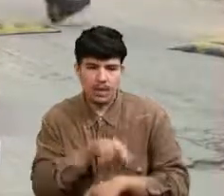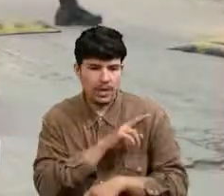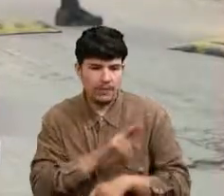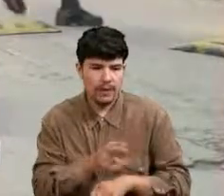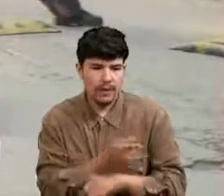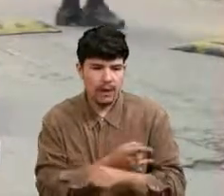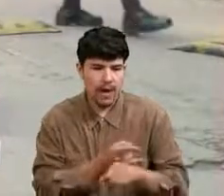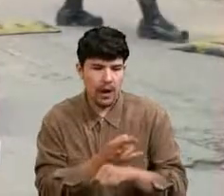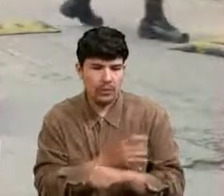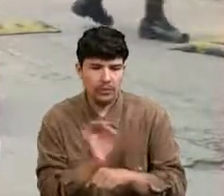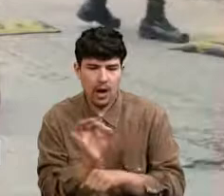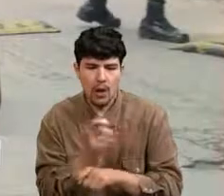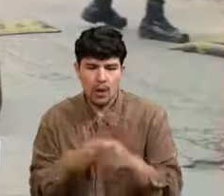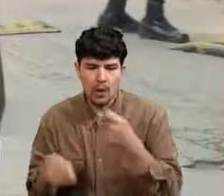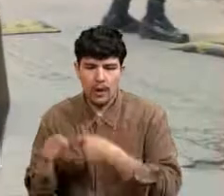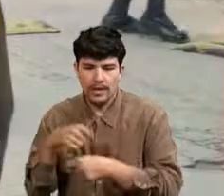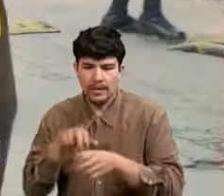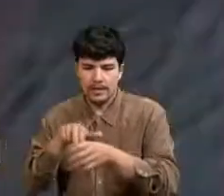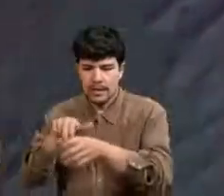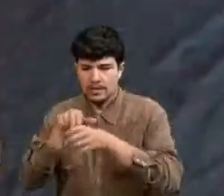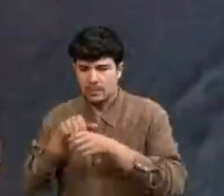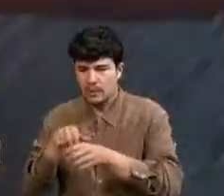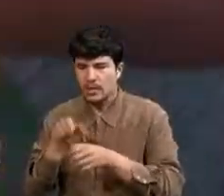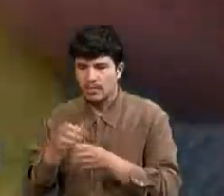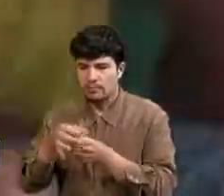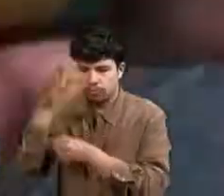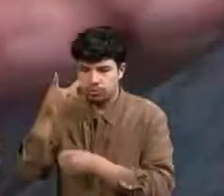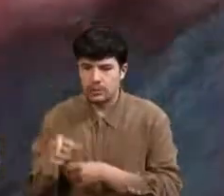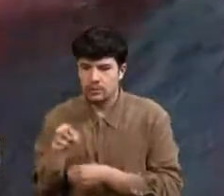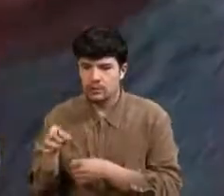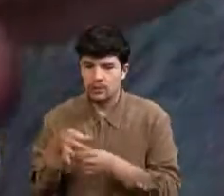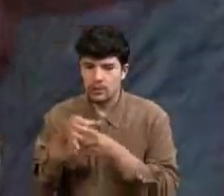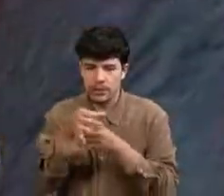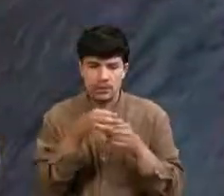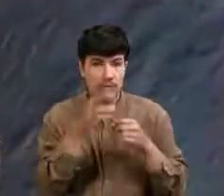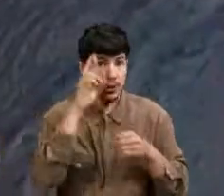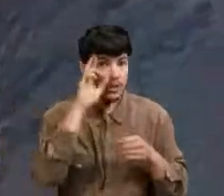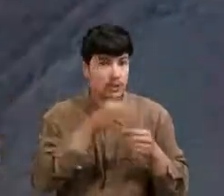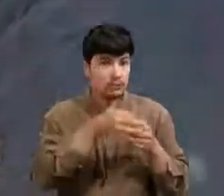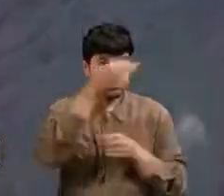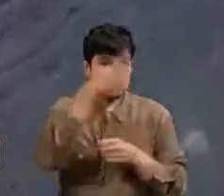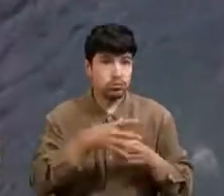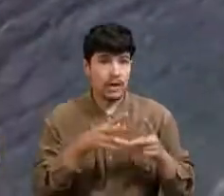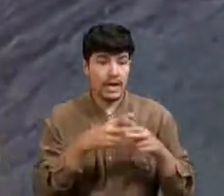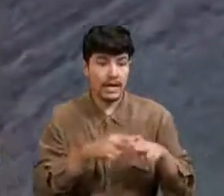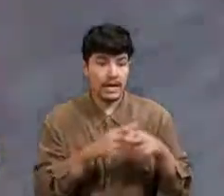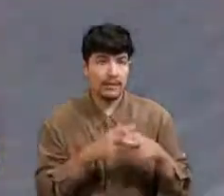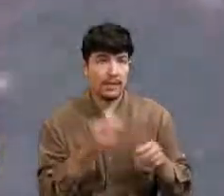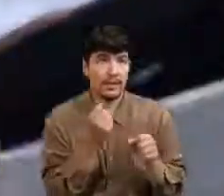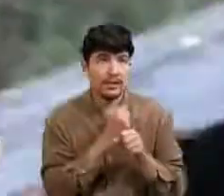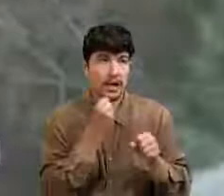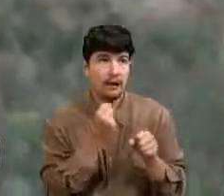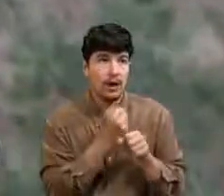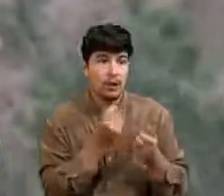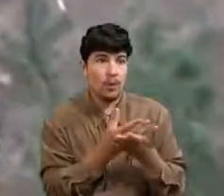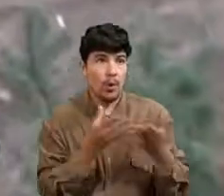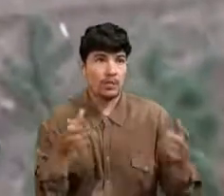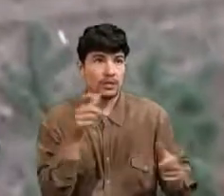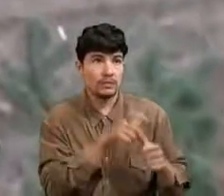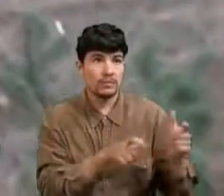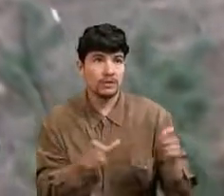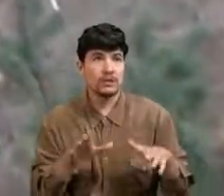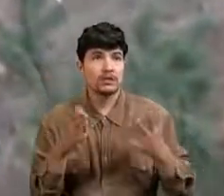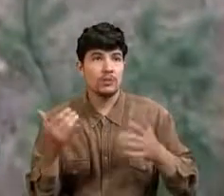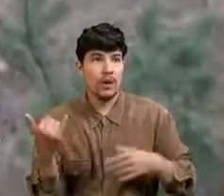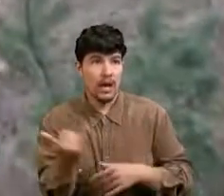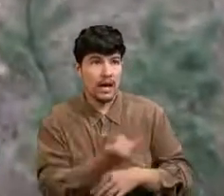y el transporte de la pólvora en los municipios. Pero es la pólvora una herramienta de trabajo de muchas personas que a través de